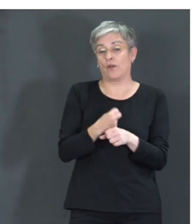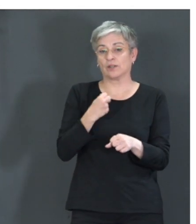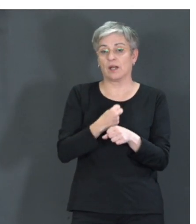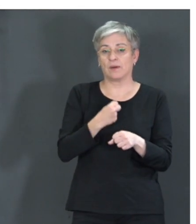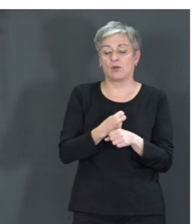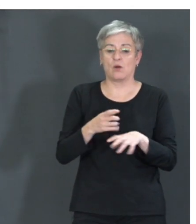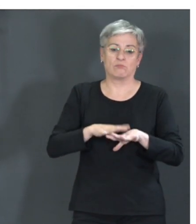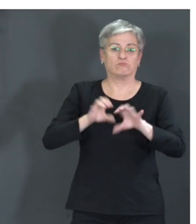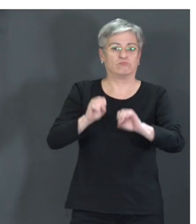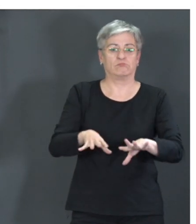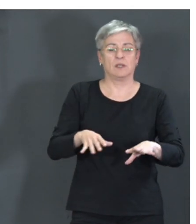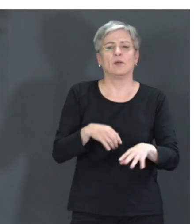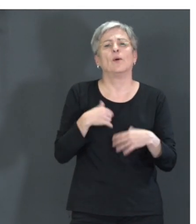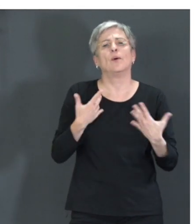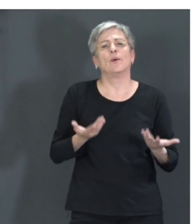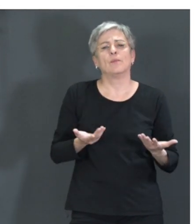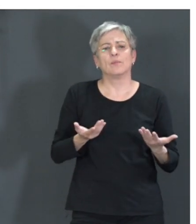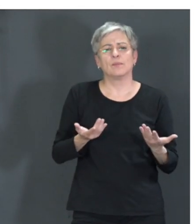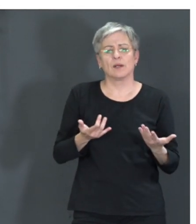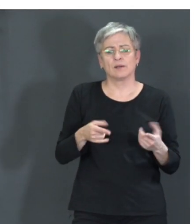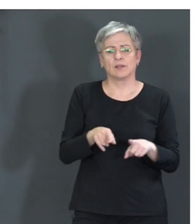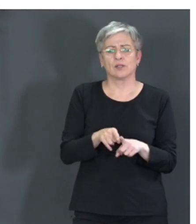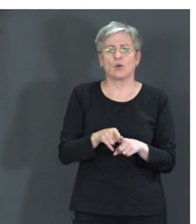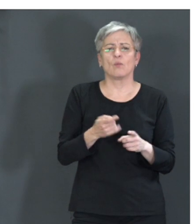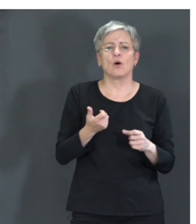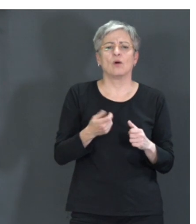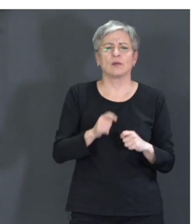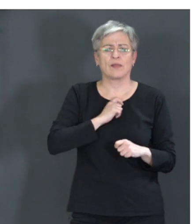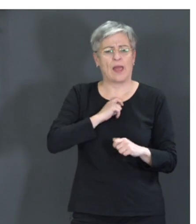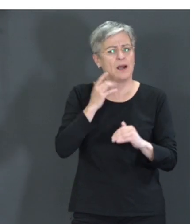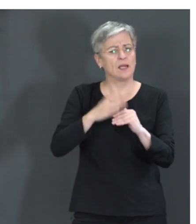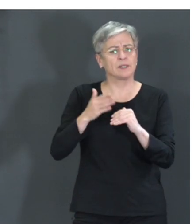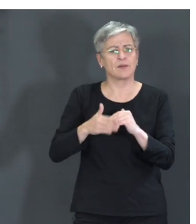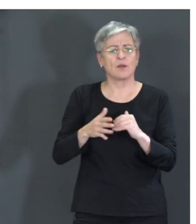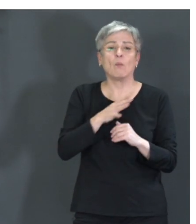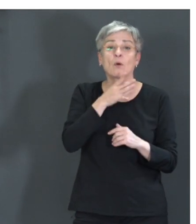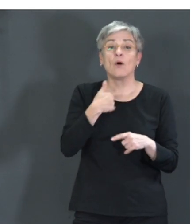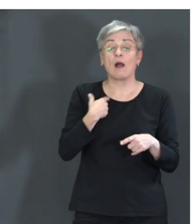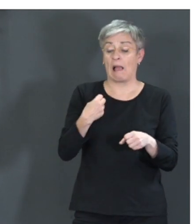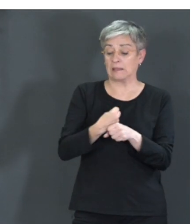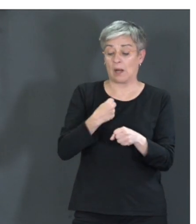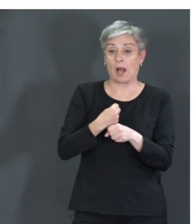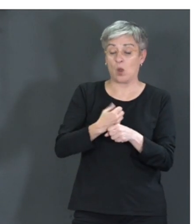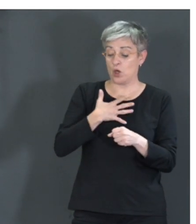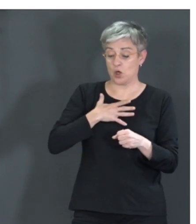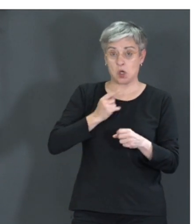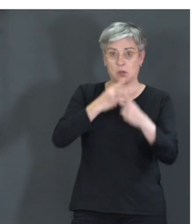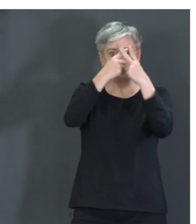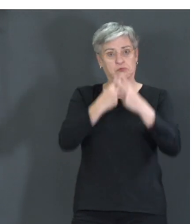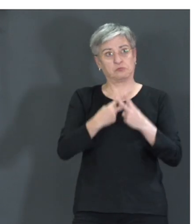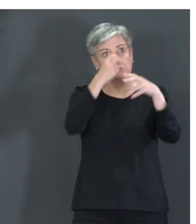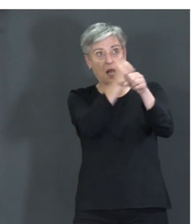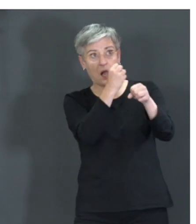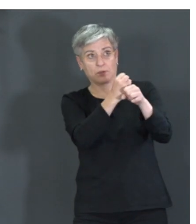la renuncia, sí que es cierto que es un hándicap, porque hay trabajadores que no quieren someterse al reconocimiento médico